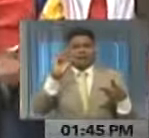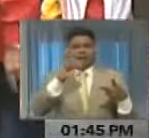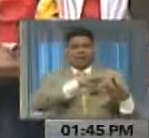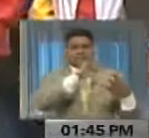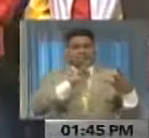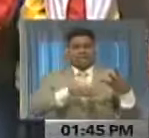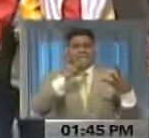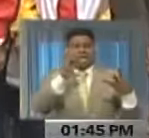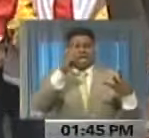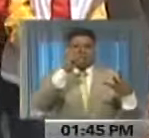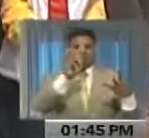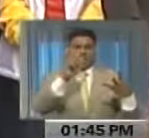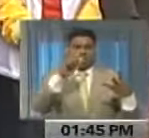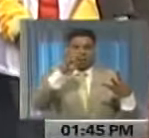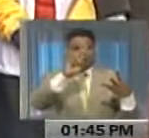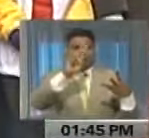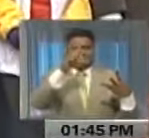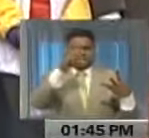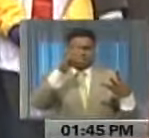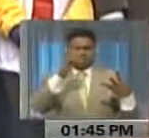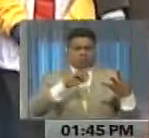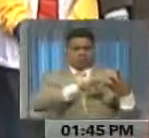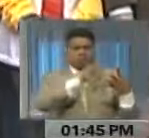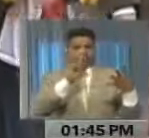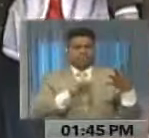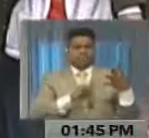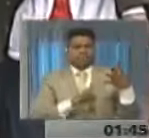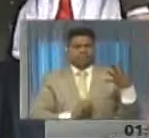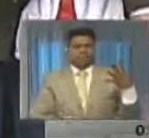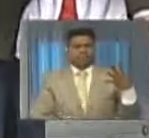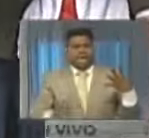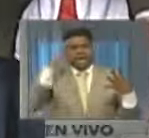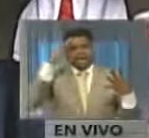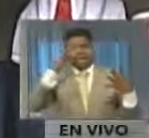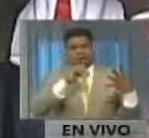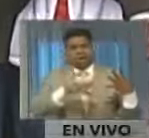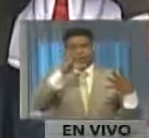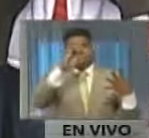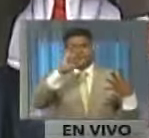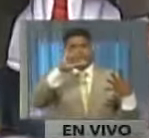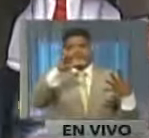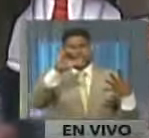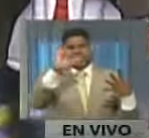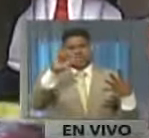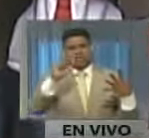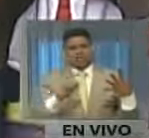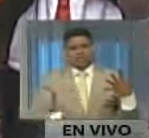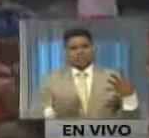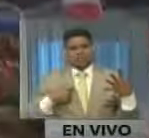Eduardo Piñate. Un saludo a la primera combatiente, Cilia Flores.